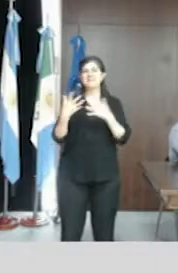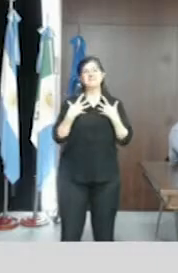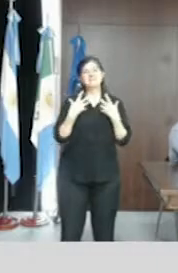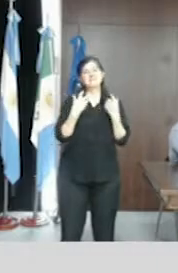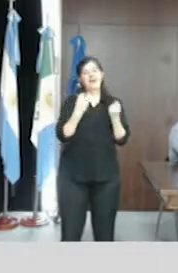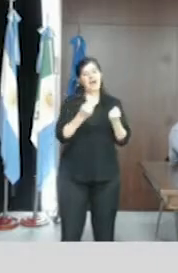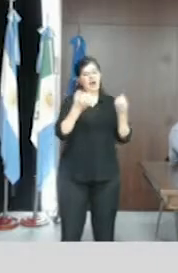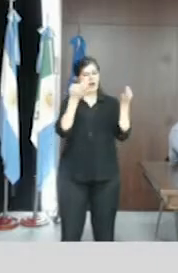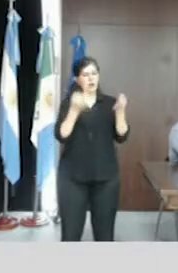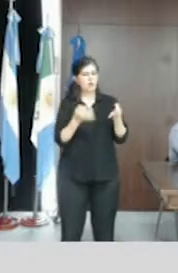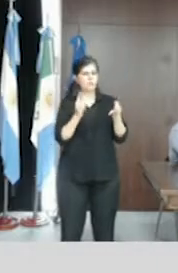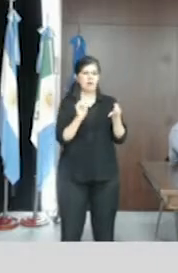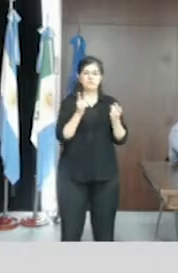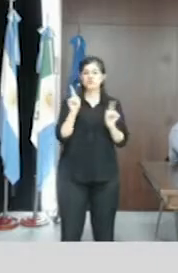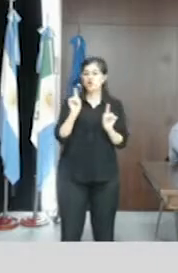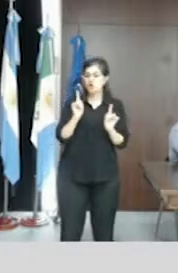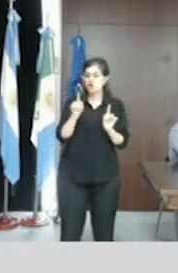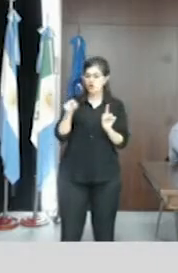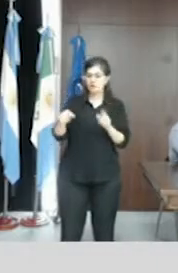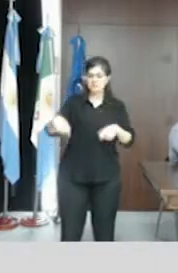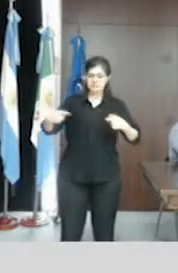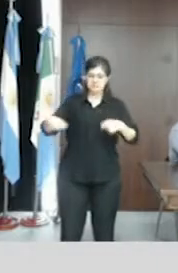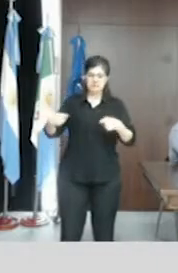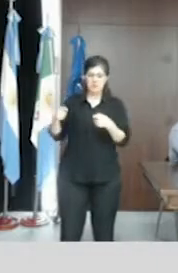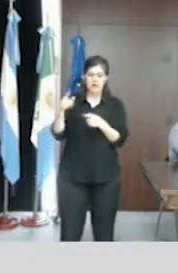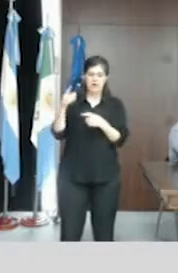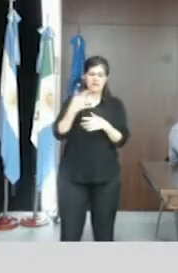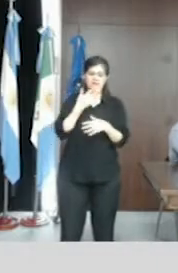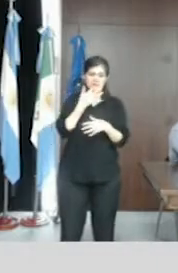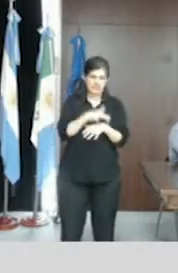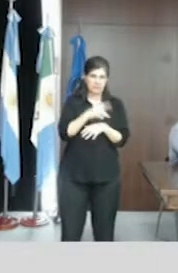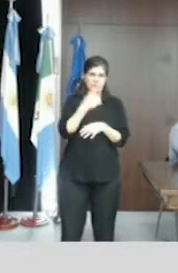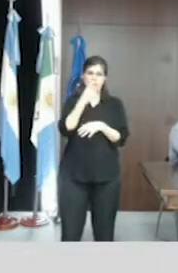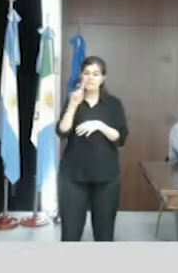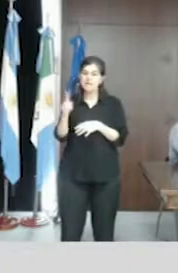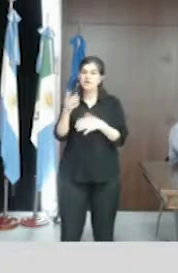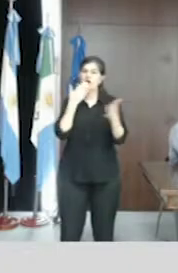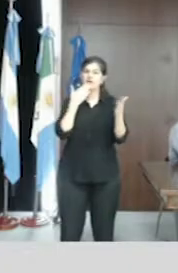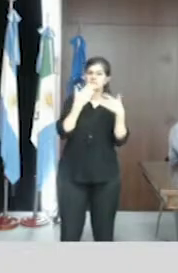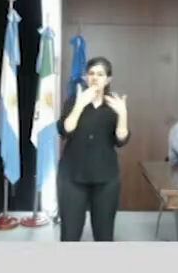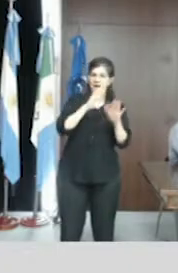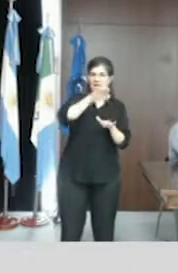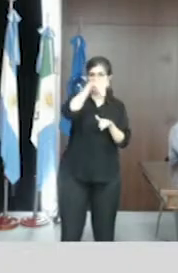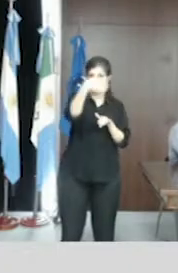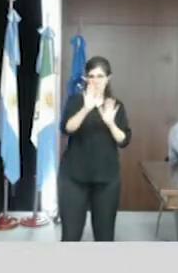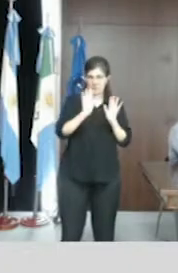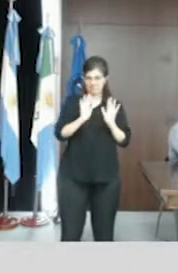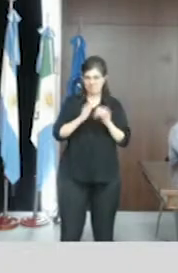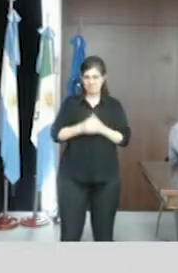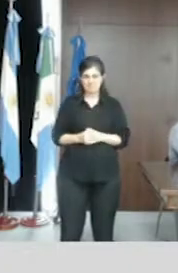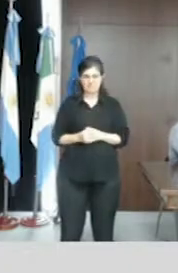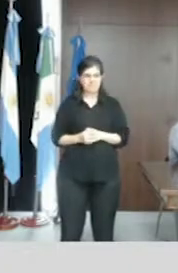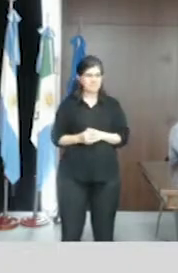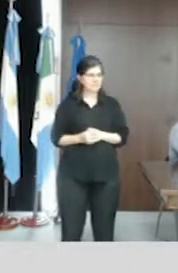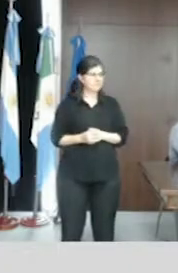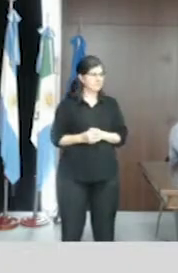porque dicen, ¿cómo puede decir que tiene salud si está en silla de ruedas? Bueno, lo charlamos en otro momento. Vamos a la que sigue. Nos